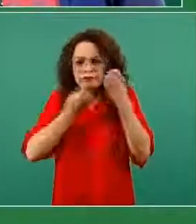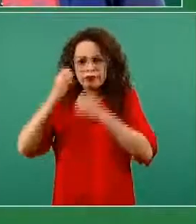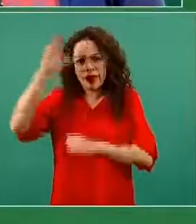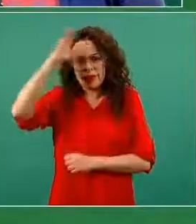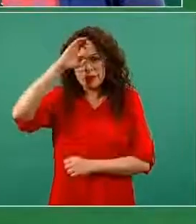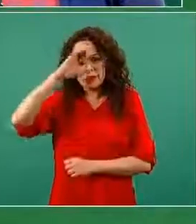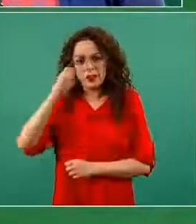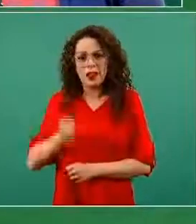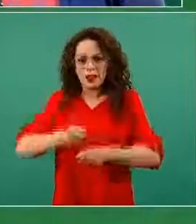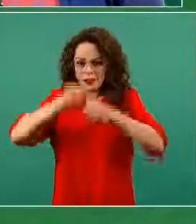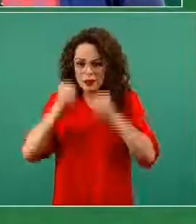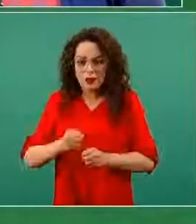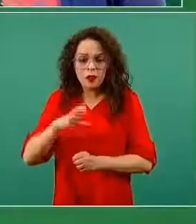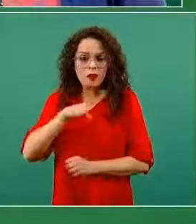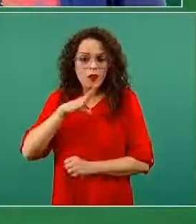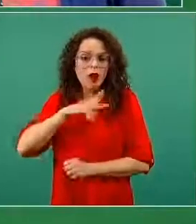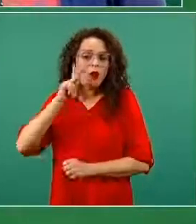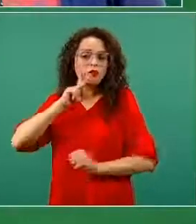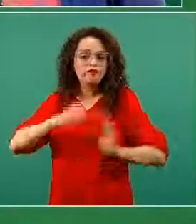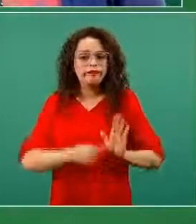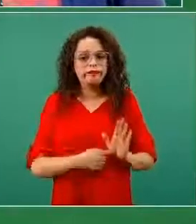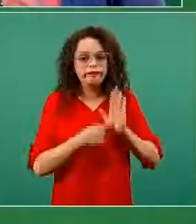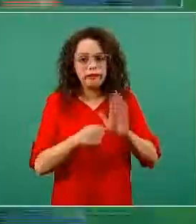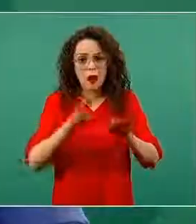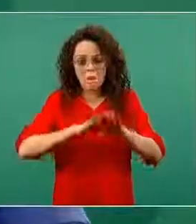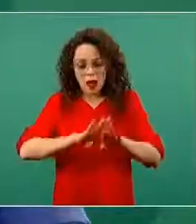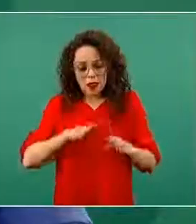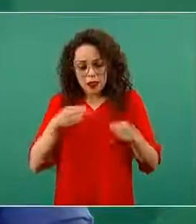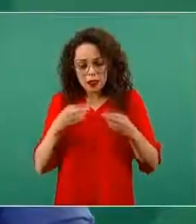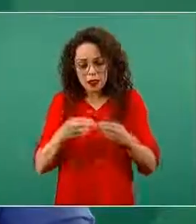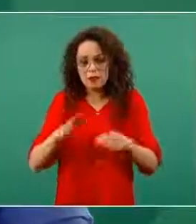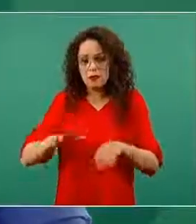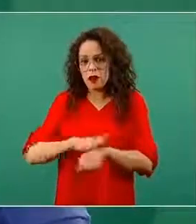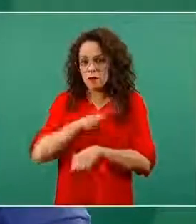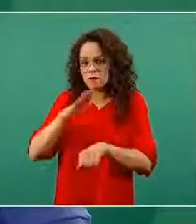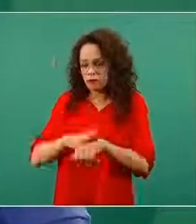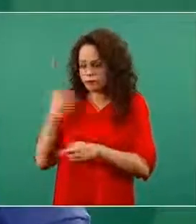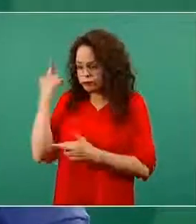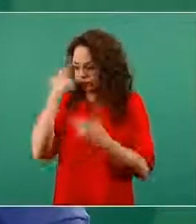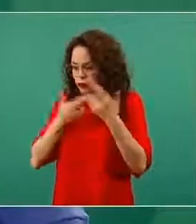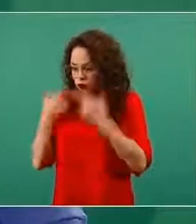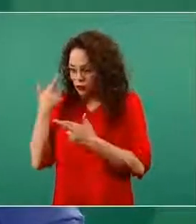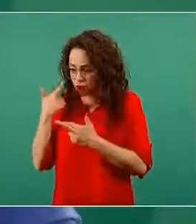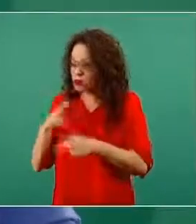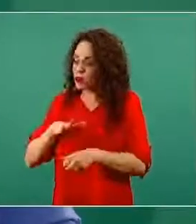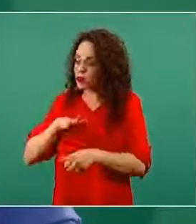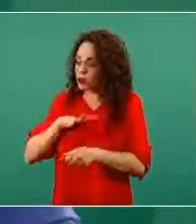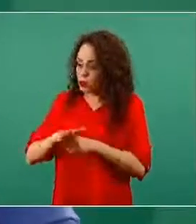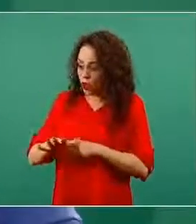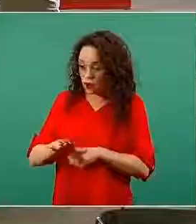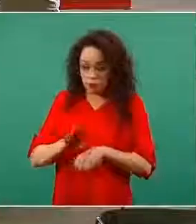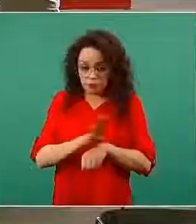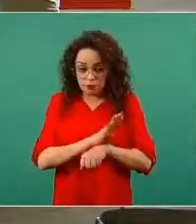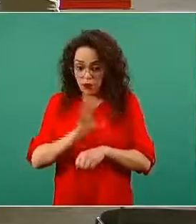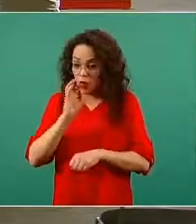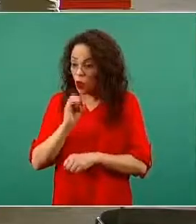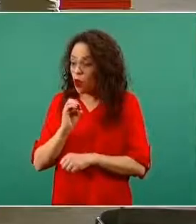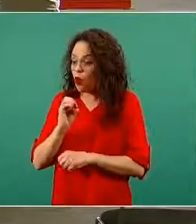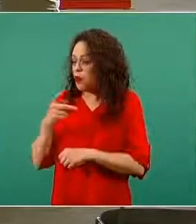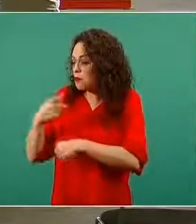avala la seguridad específica y la evaluación del riesgo y beneficio para dicha población.